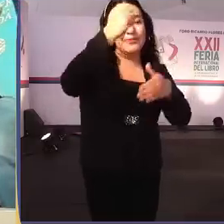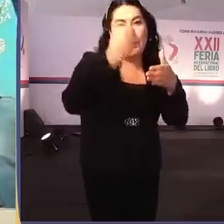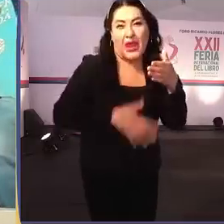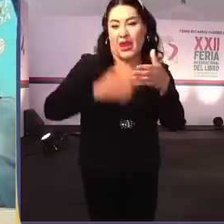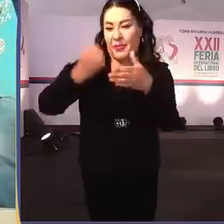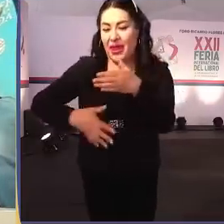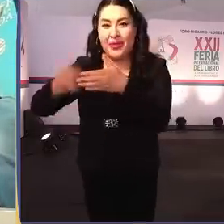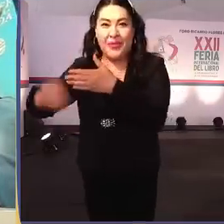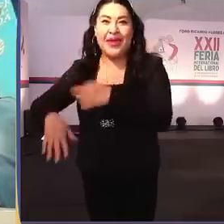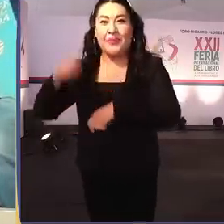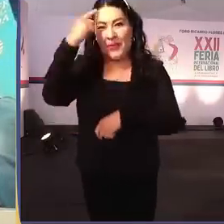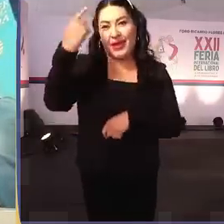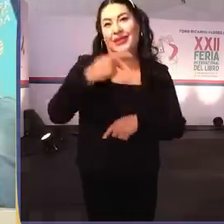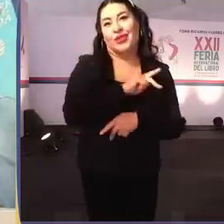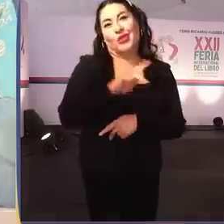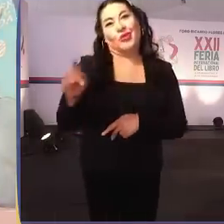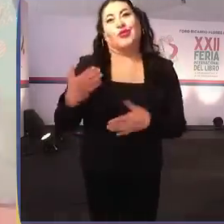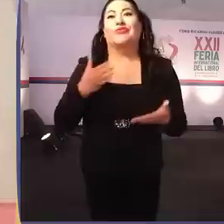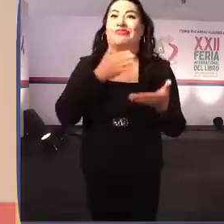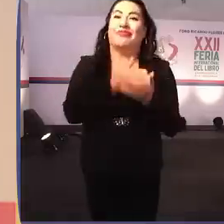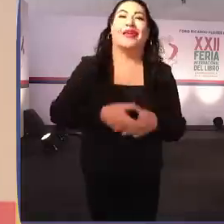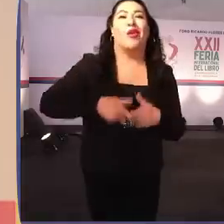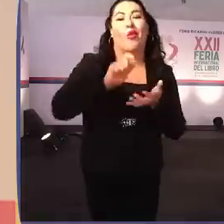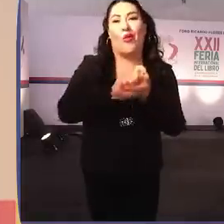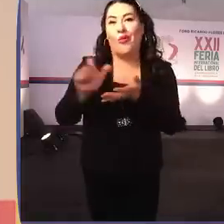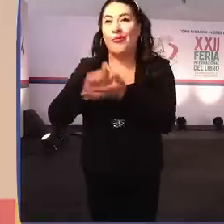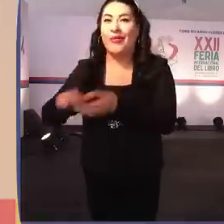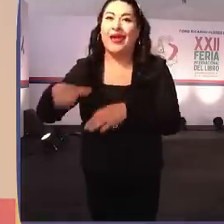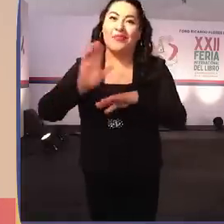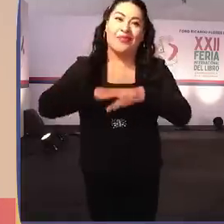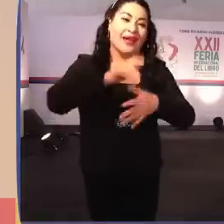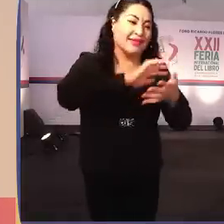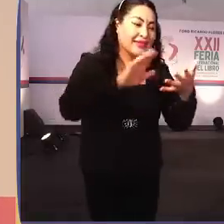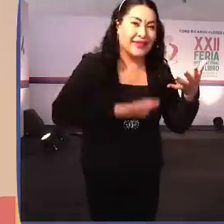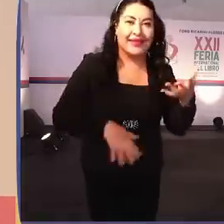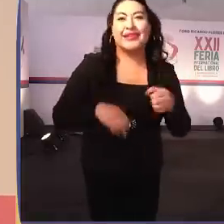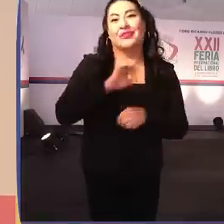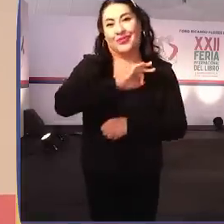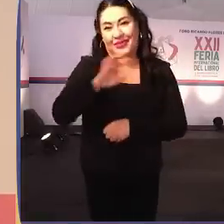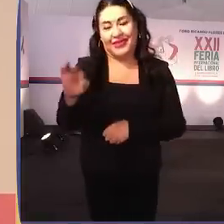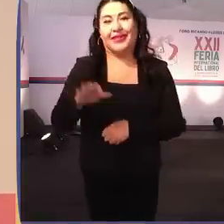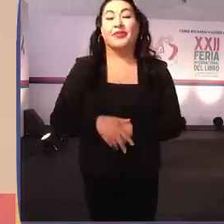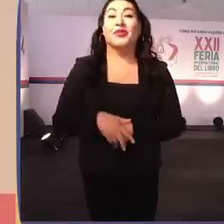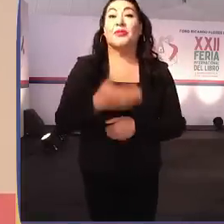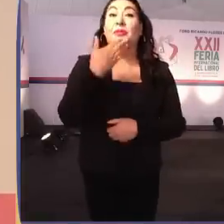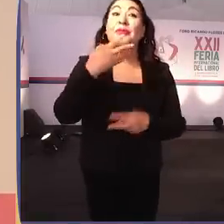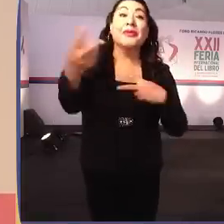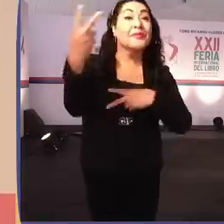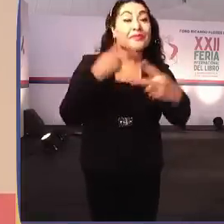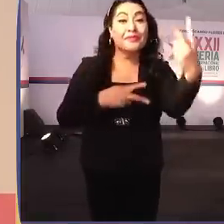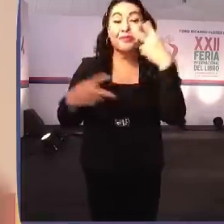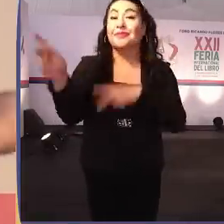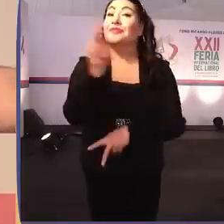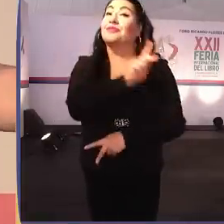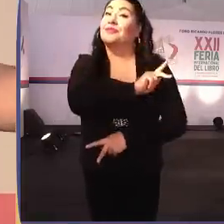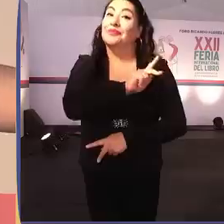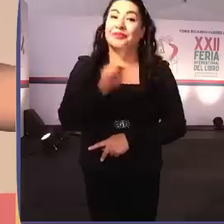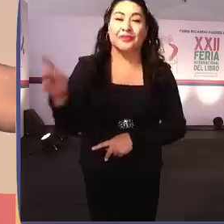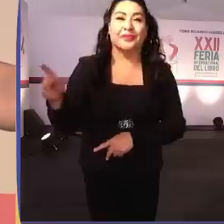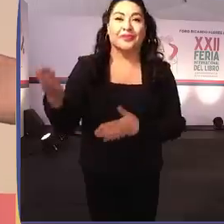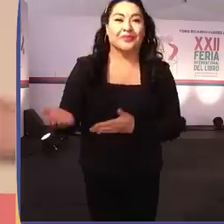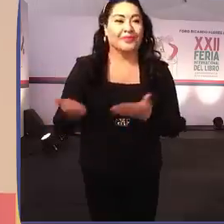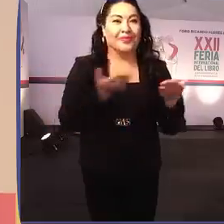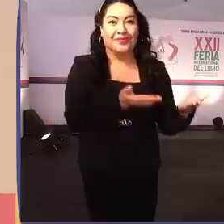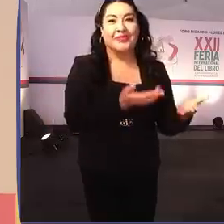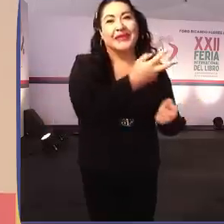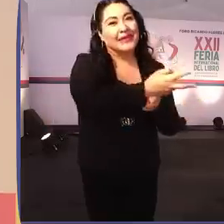que todas y todas podamos comprar mucho, podamos seguir leyendo como en el gran remate de libros. Bienvenidas y bienvenidos, y los dejo con estos